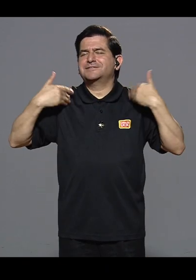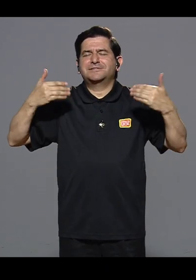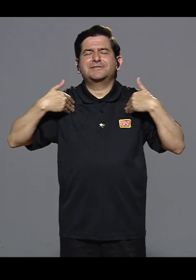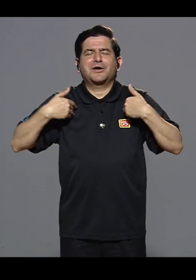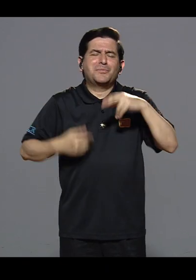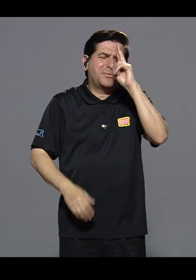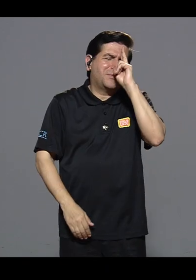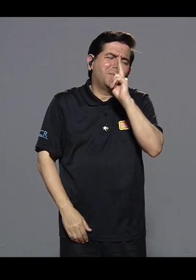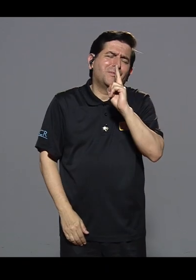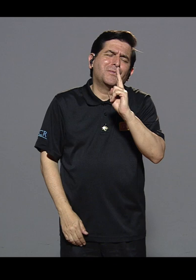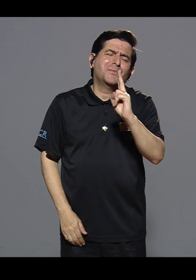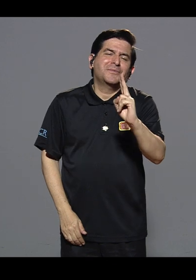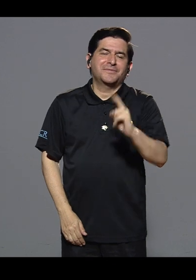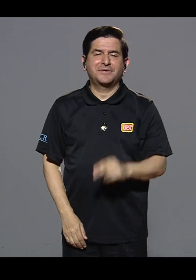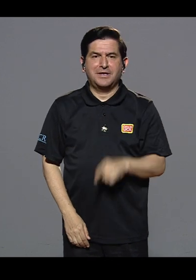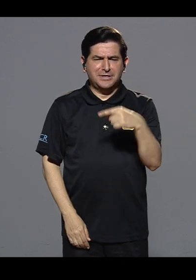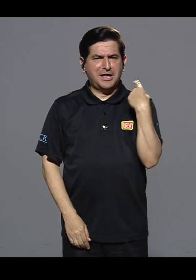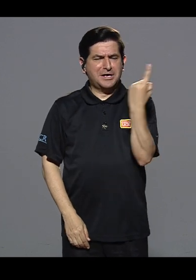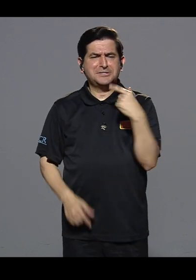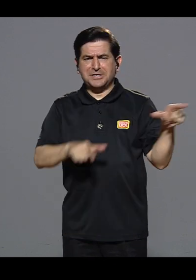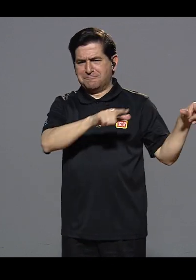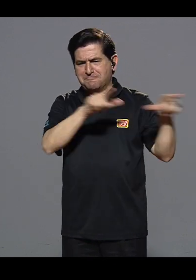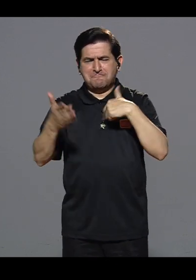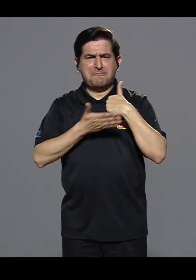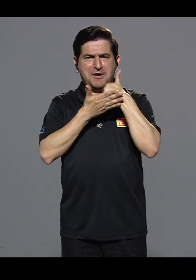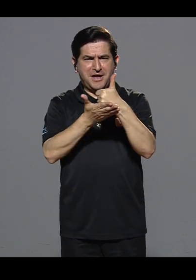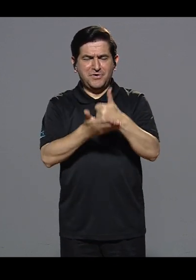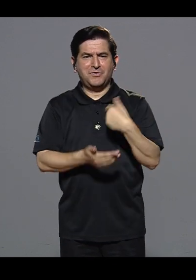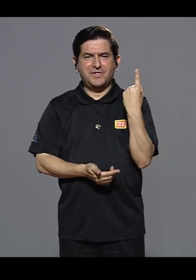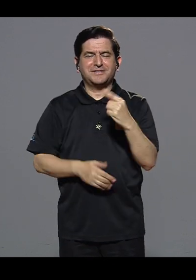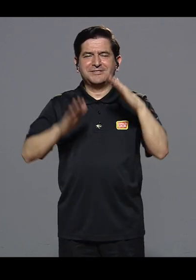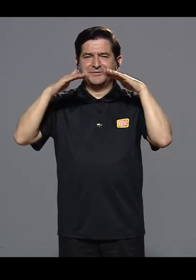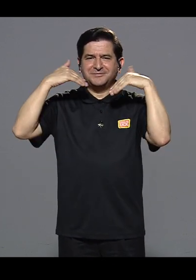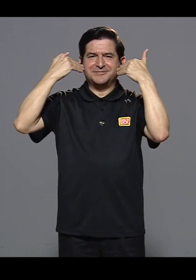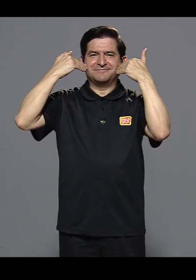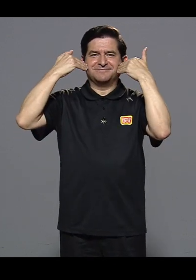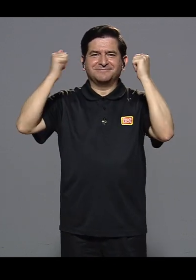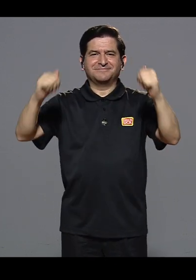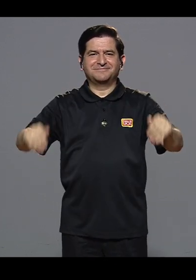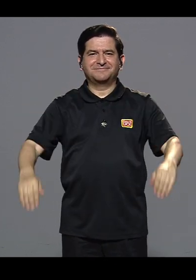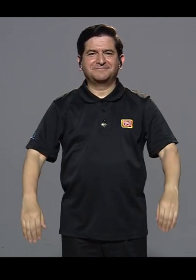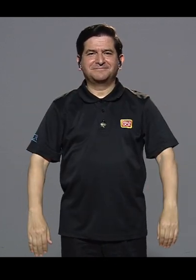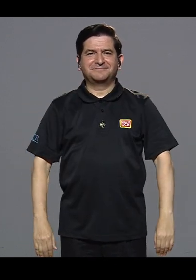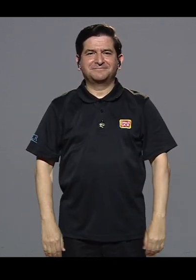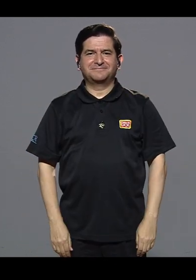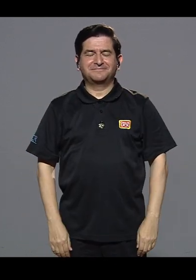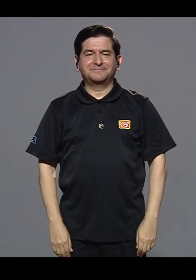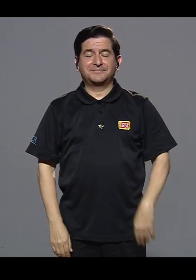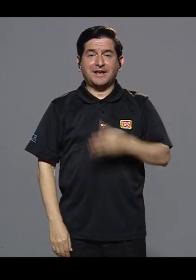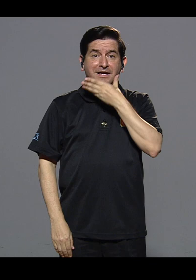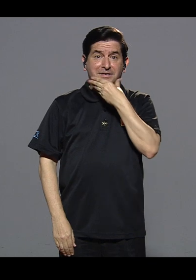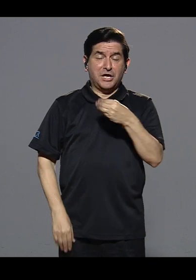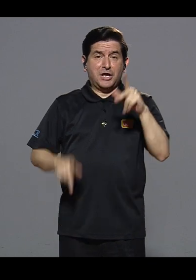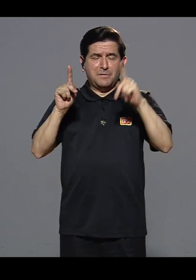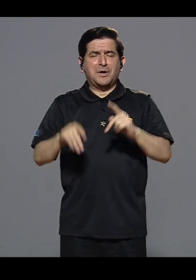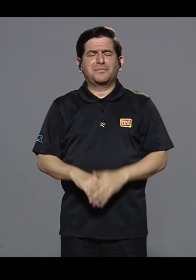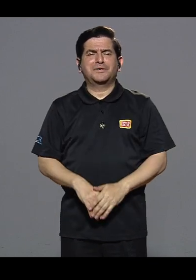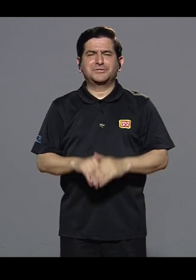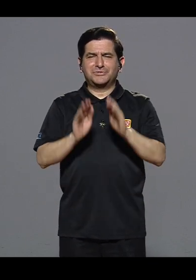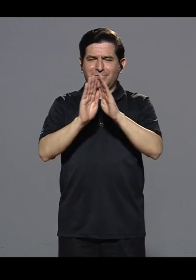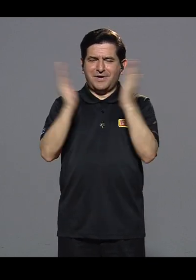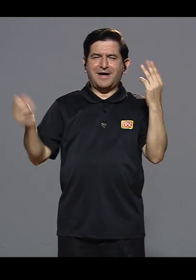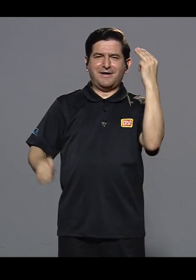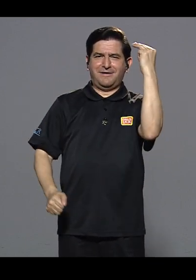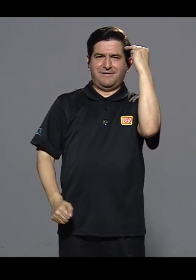Siempre muy alegre, súper humilde, siempre está dispuesta a ayudar, siempre anda con una sonrisa. Jeremy es una persona